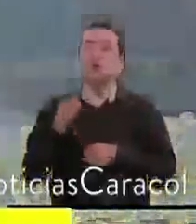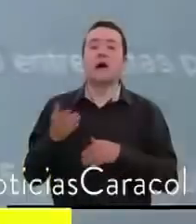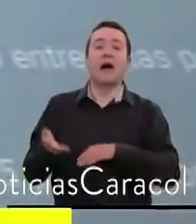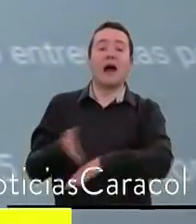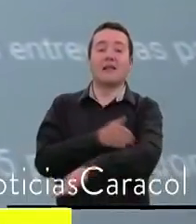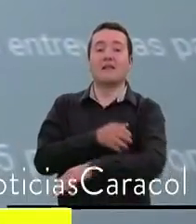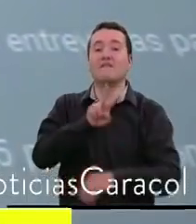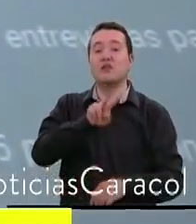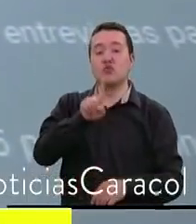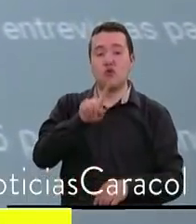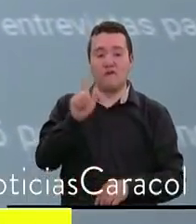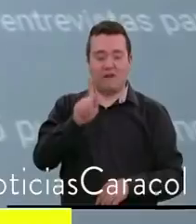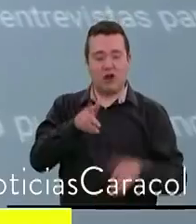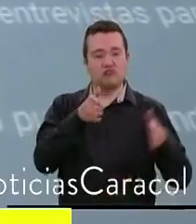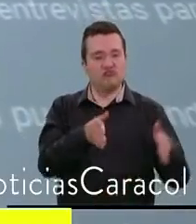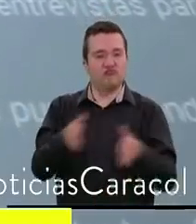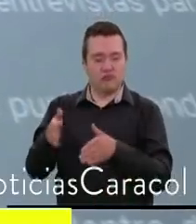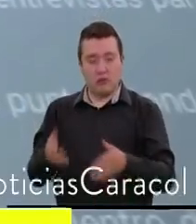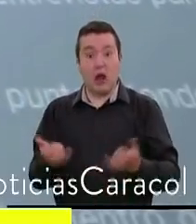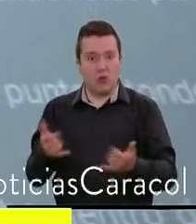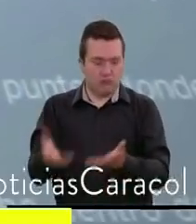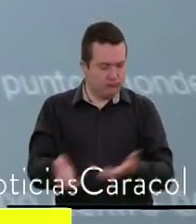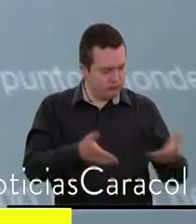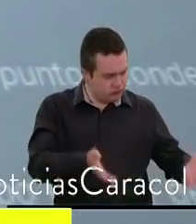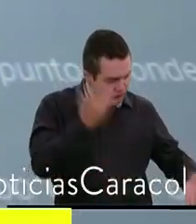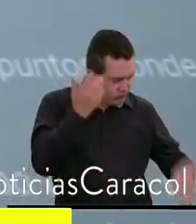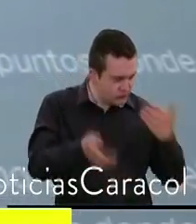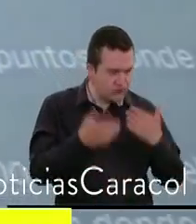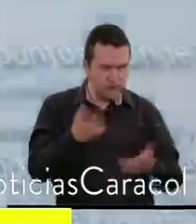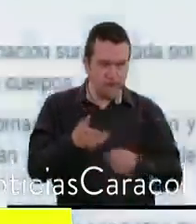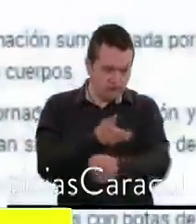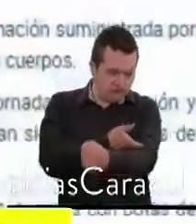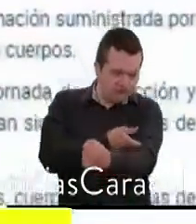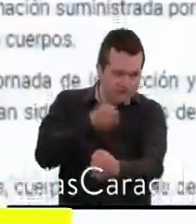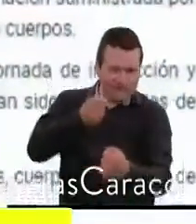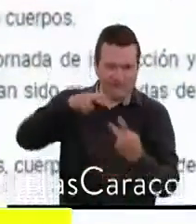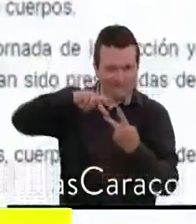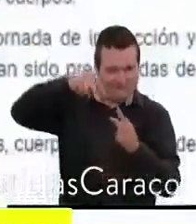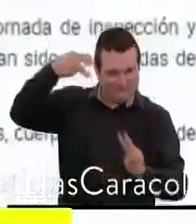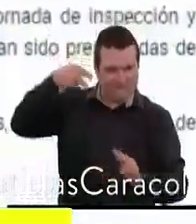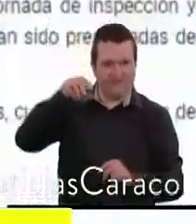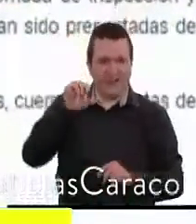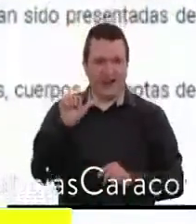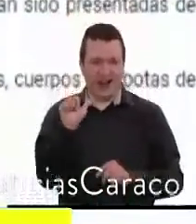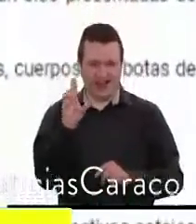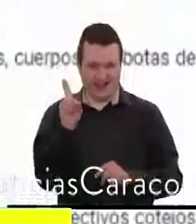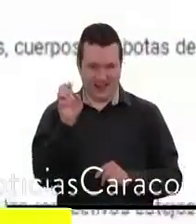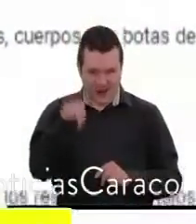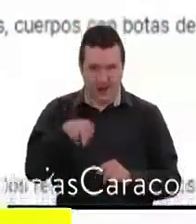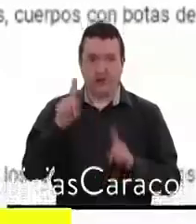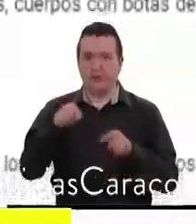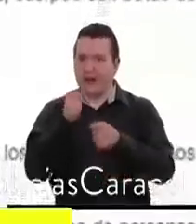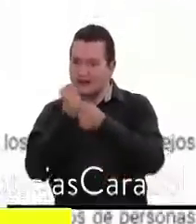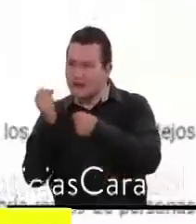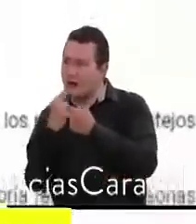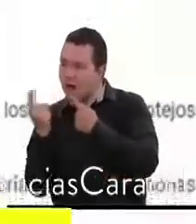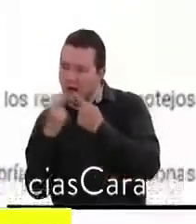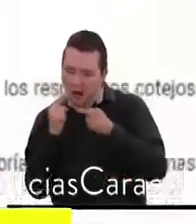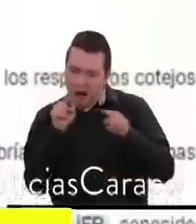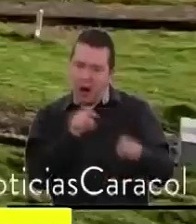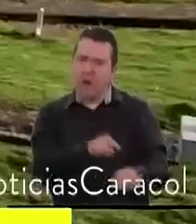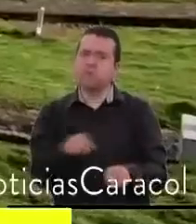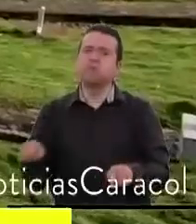año, fueron identificados gracias a la toma de muestras de ADN y entrevistas. Dentro de ellos estaría un menor de 14